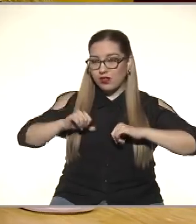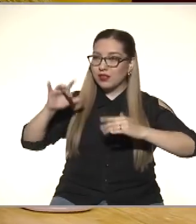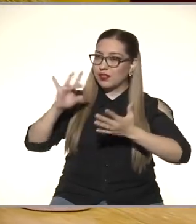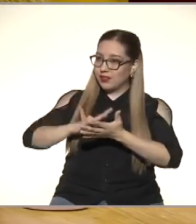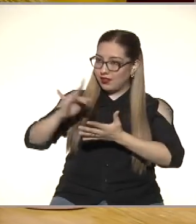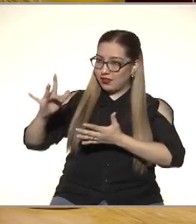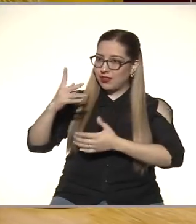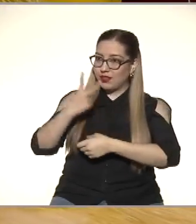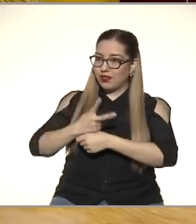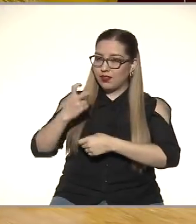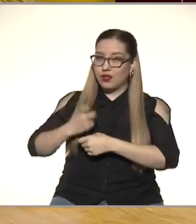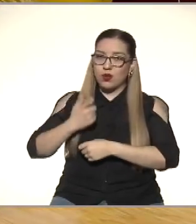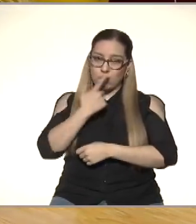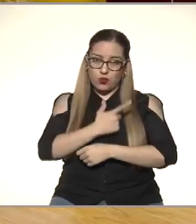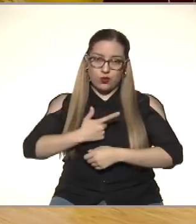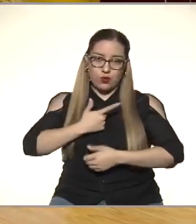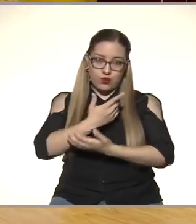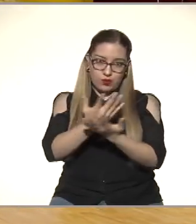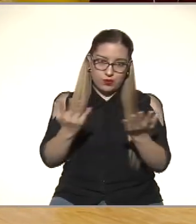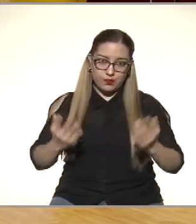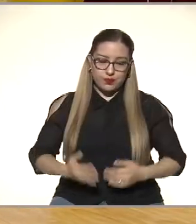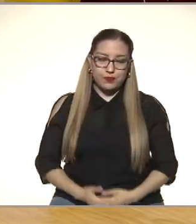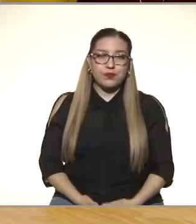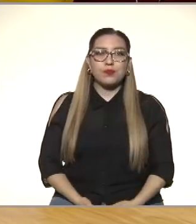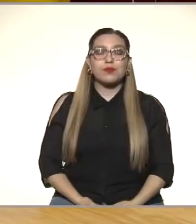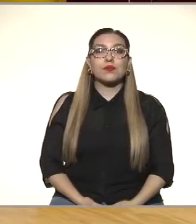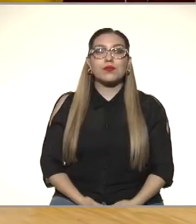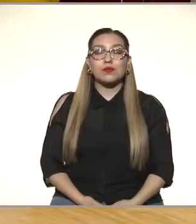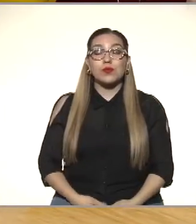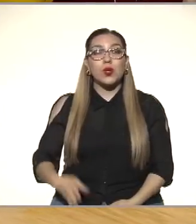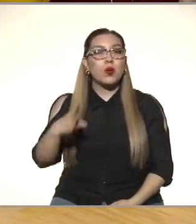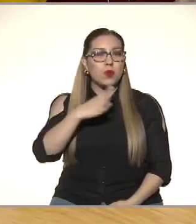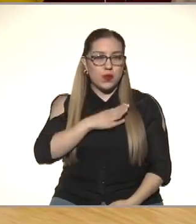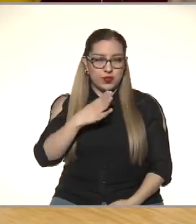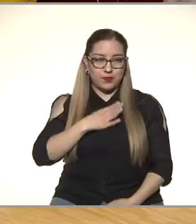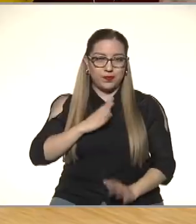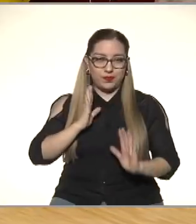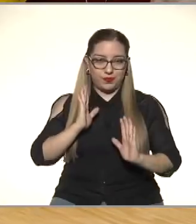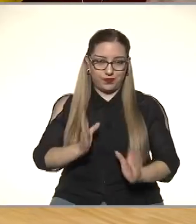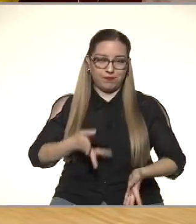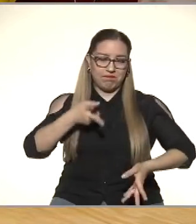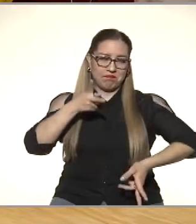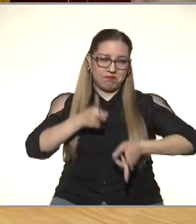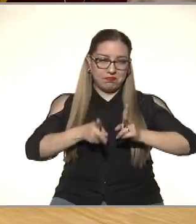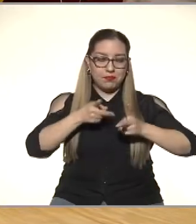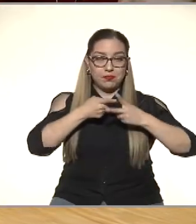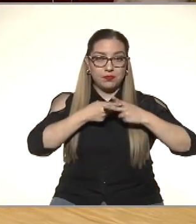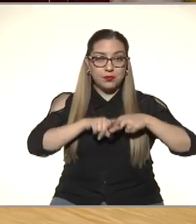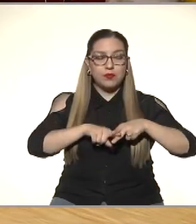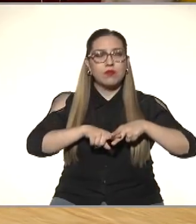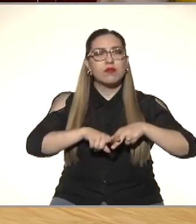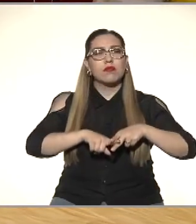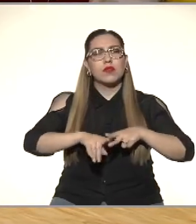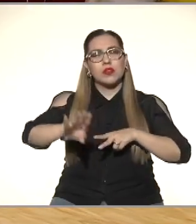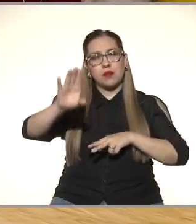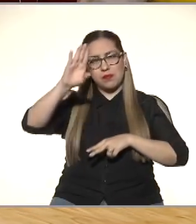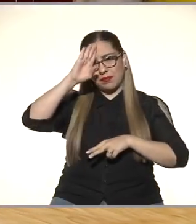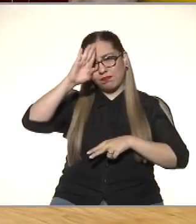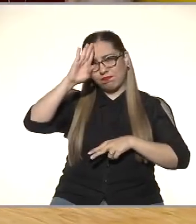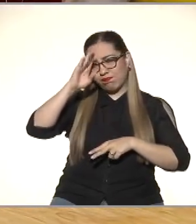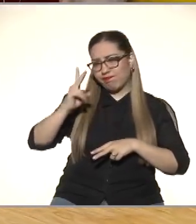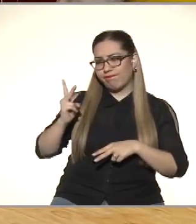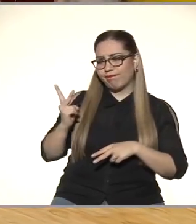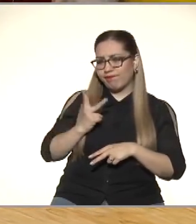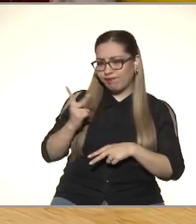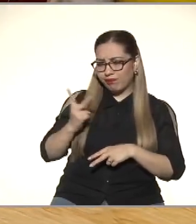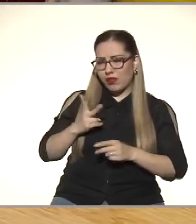por la invitación y un gusto estar con ustedes. Oigan, bueno, pues como les decía, casi siempre uno se refiere a la pareja, pero pues es la pareja